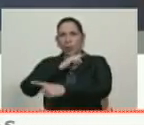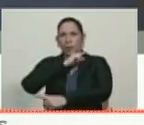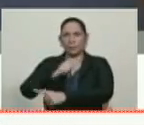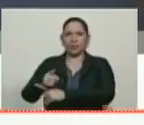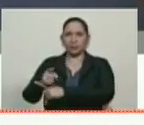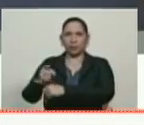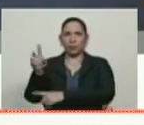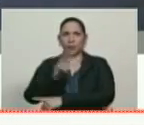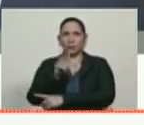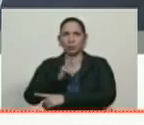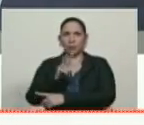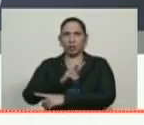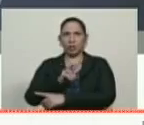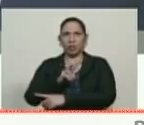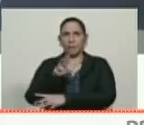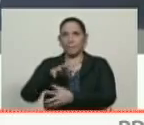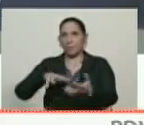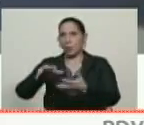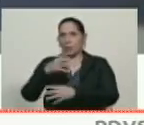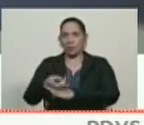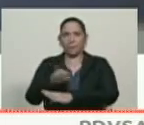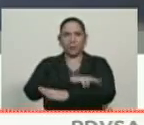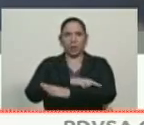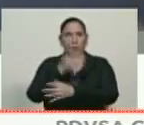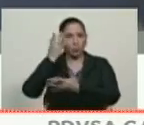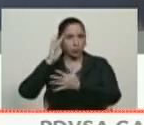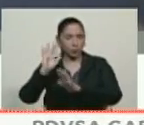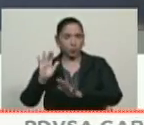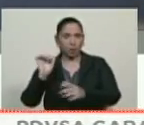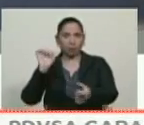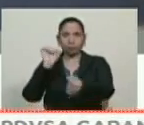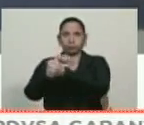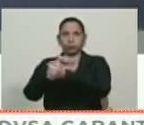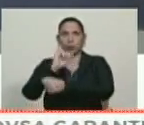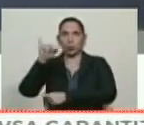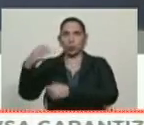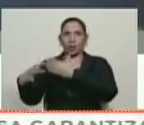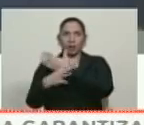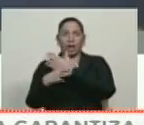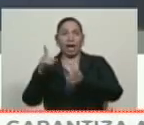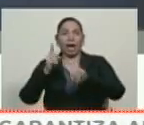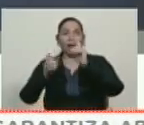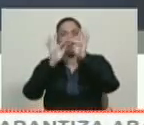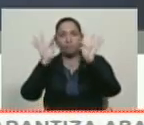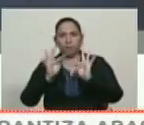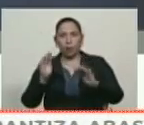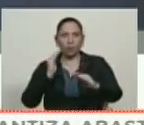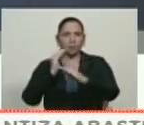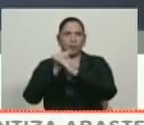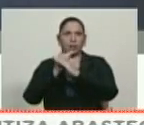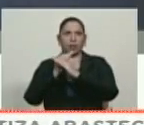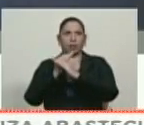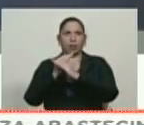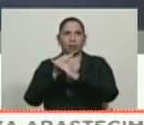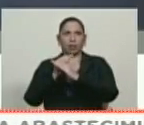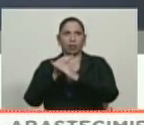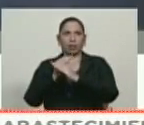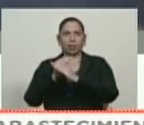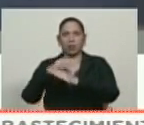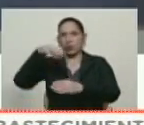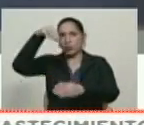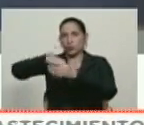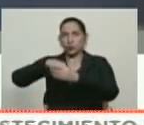con drásticas consecuencias en el caso de posible arresto. Entonces, ¿hay alguna manera de parar esa masiva